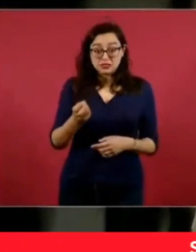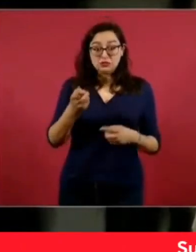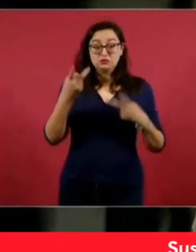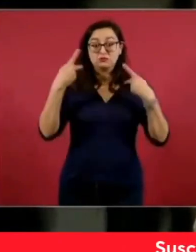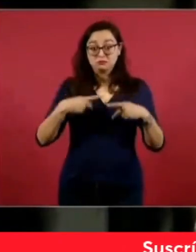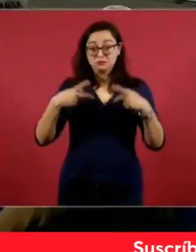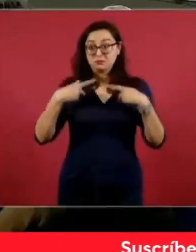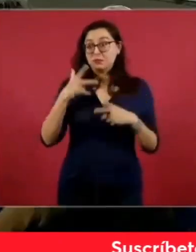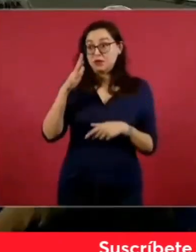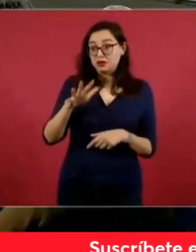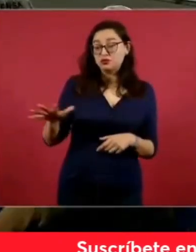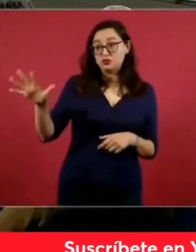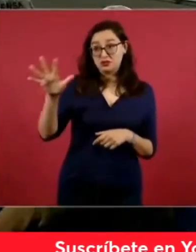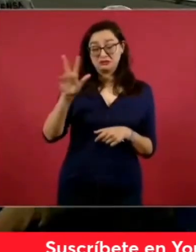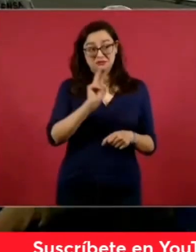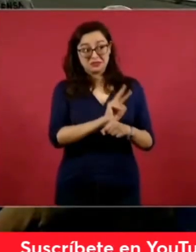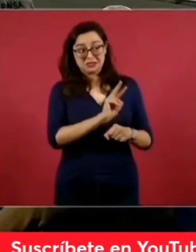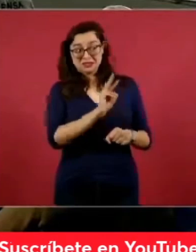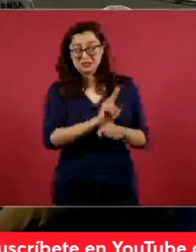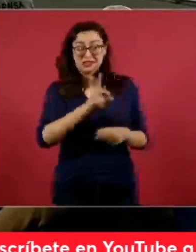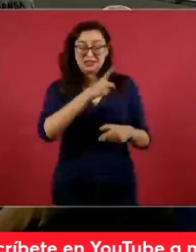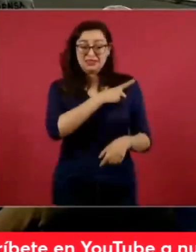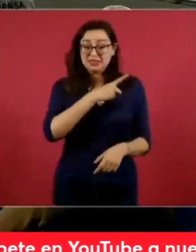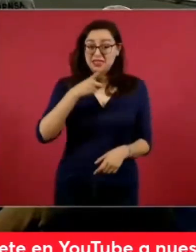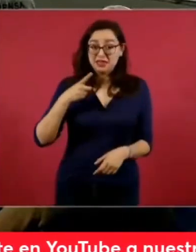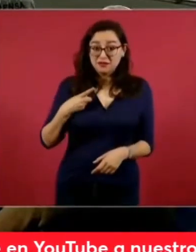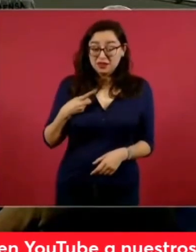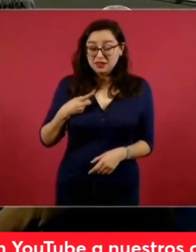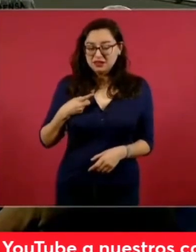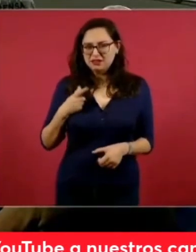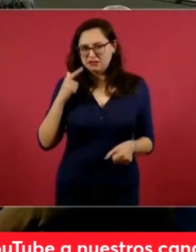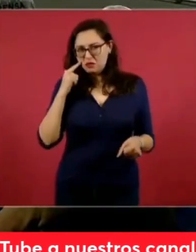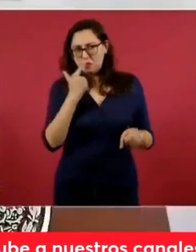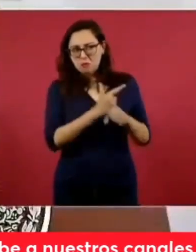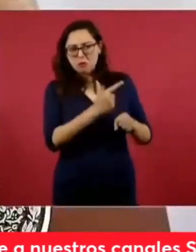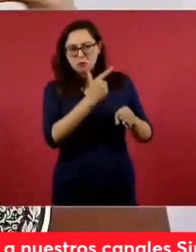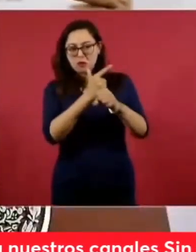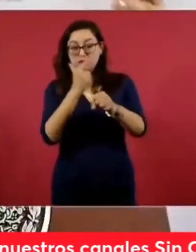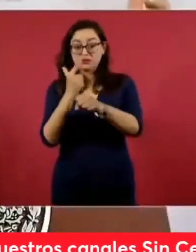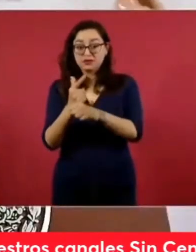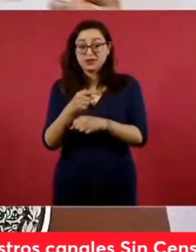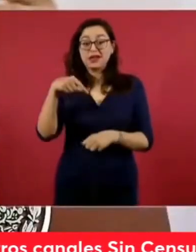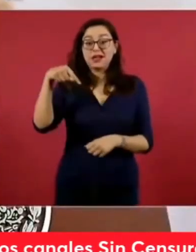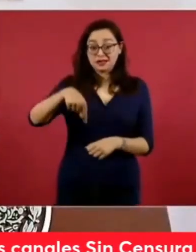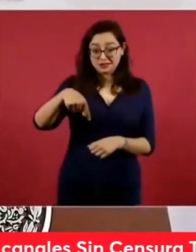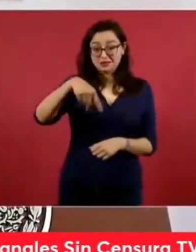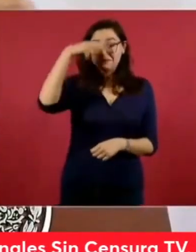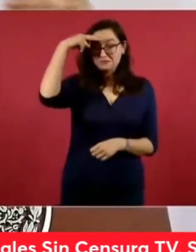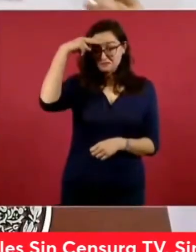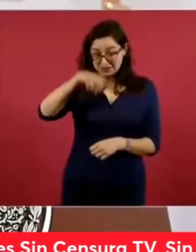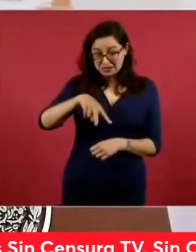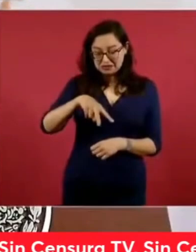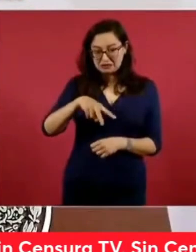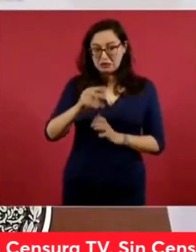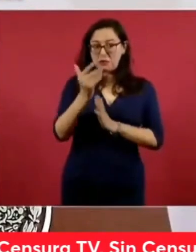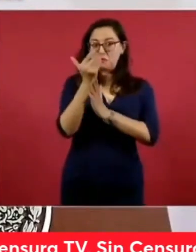Estamos hablando de esta crisis, pues, de medios, para que no estemos pensando que